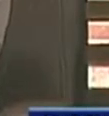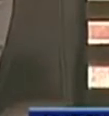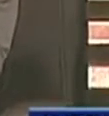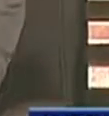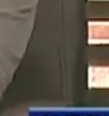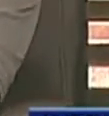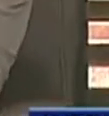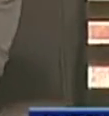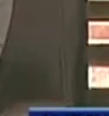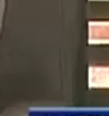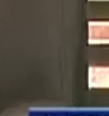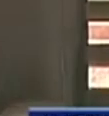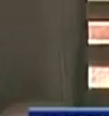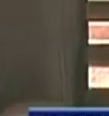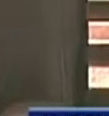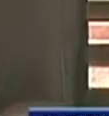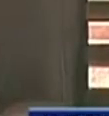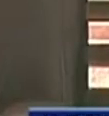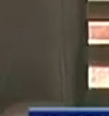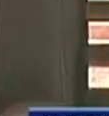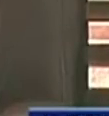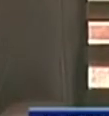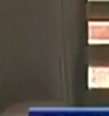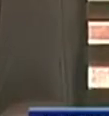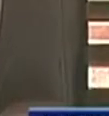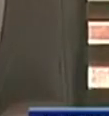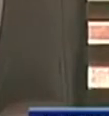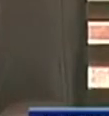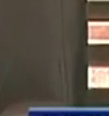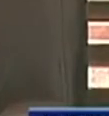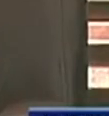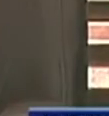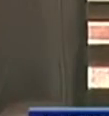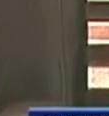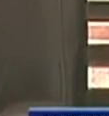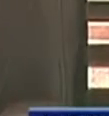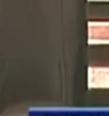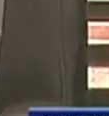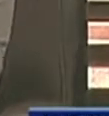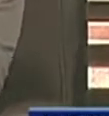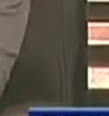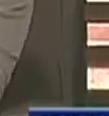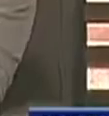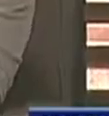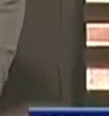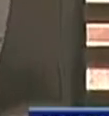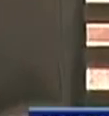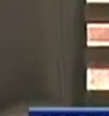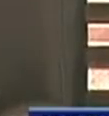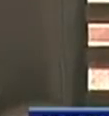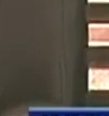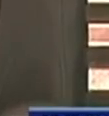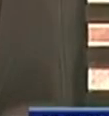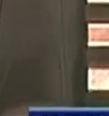estaremos, obviamente, haciendo, buenas noticias, haciendo humor, pero fundamentalmente acompañando a tus hijos.